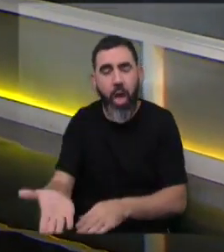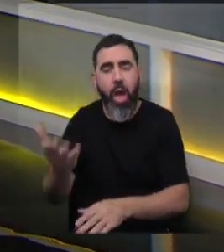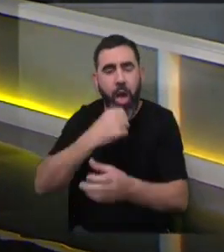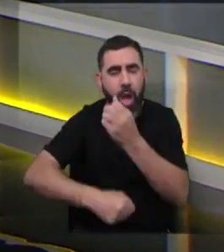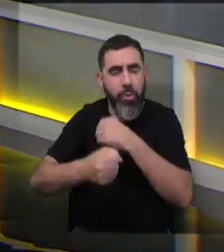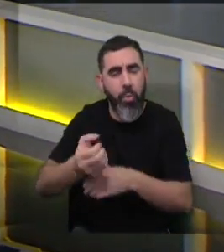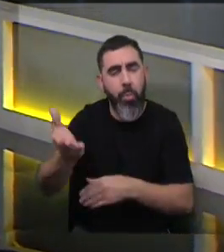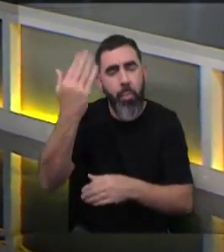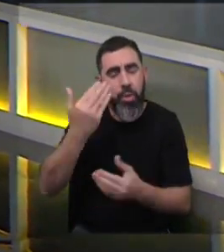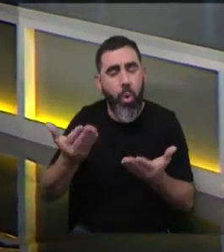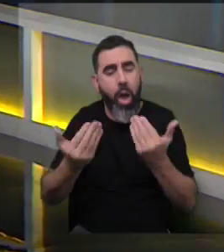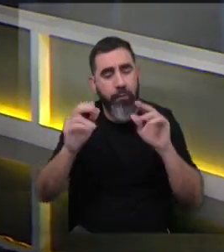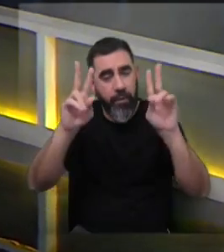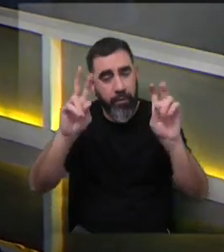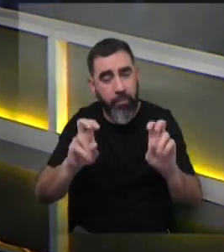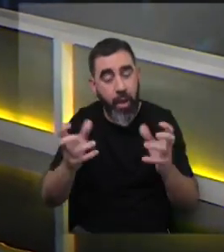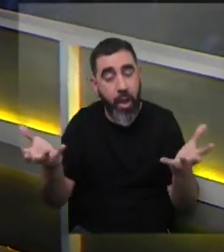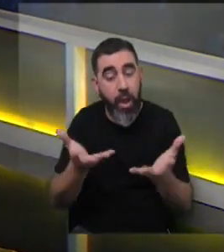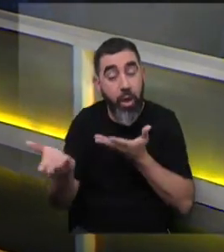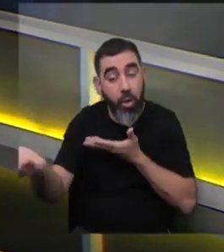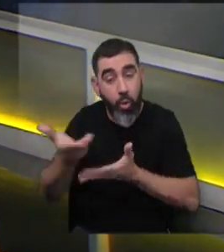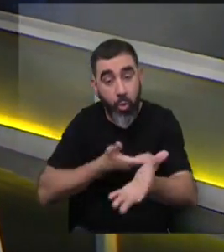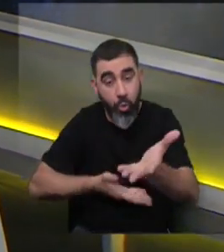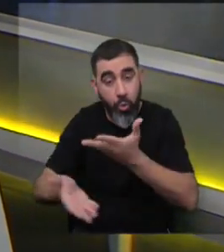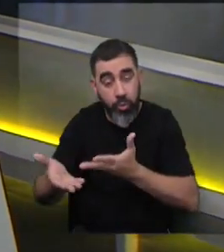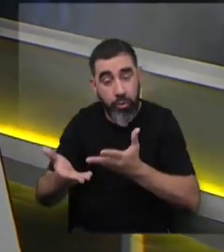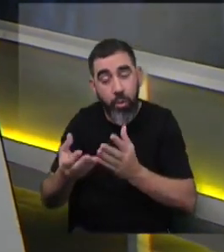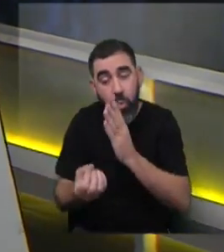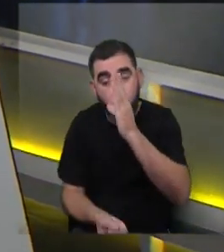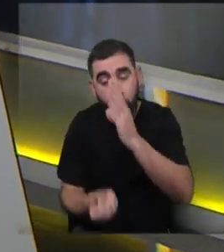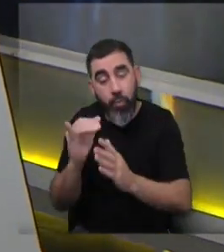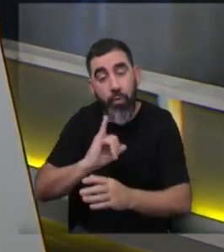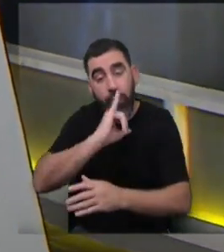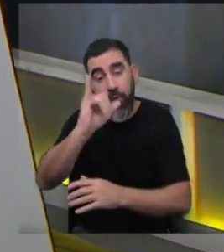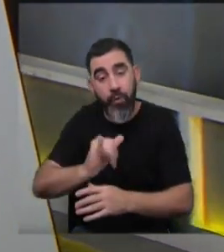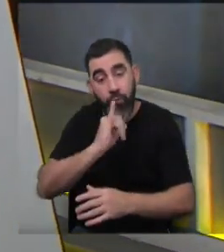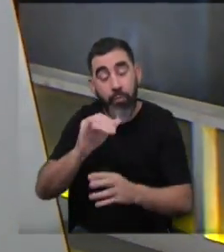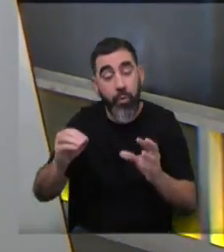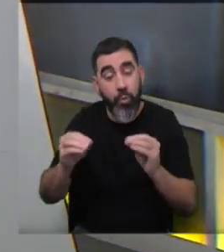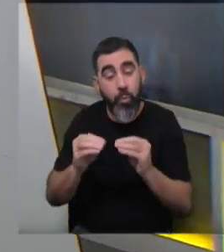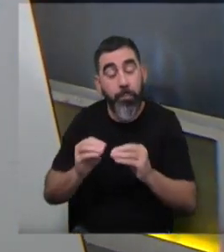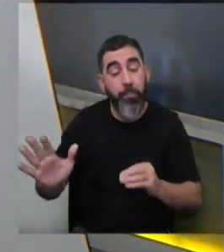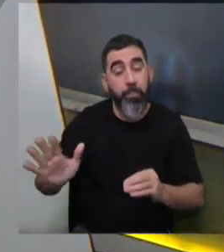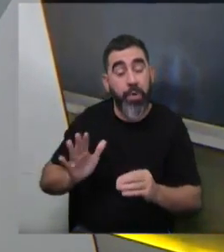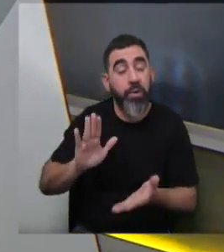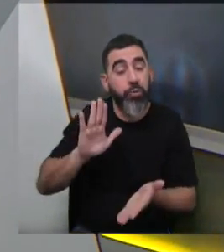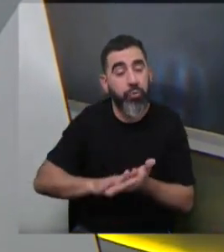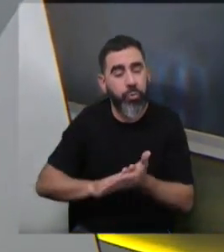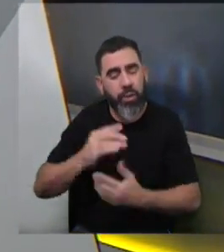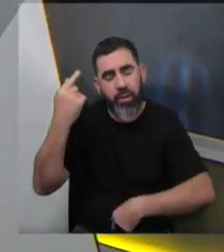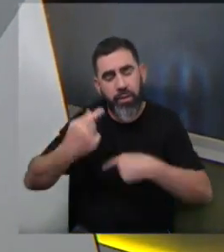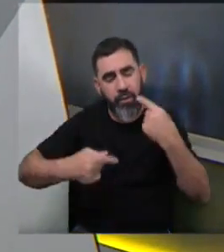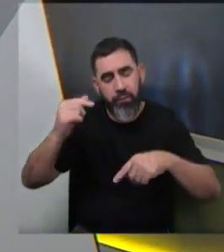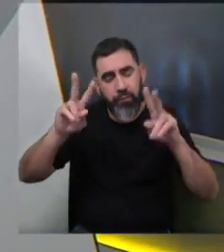un abordaje sobre este tema. Hoy vamos a compartir una nueva entrega de estos informes que está haciendo Alexandra Perrone sobre distintos